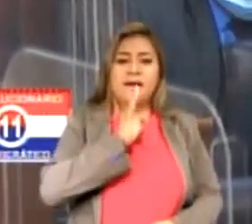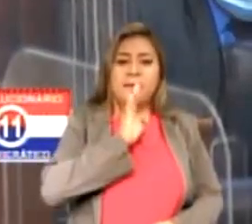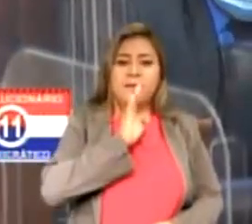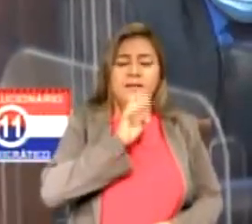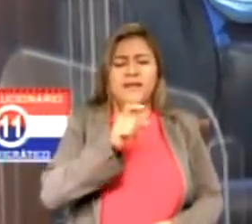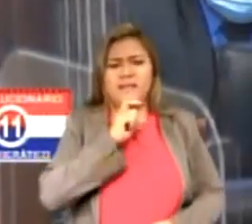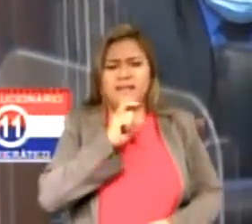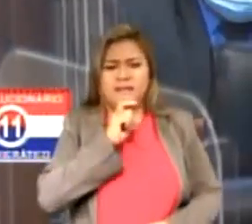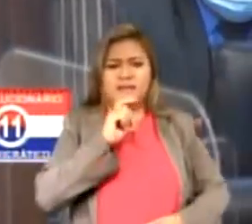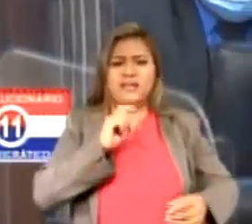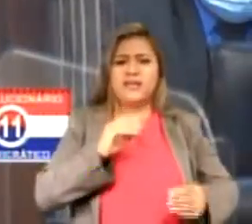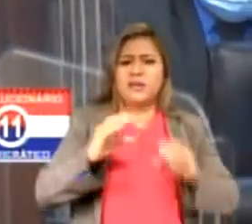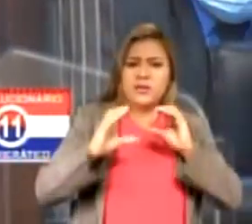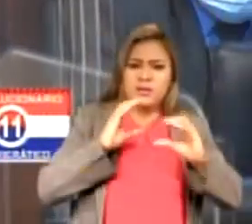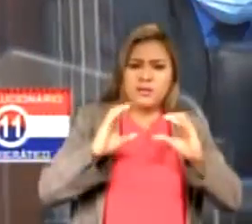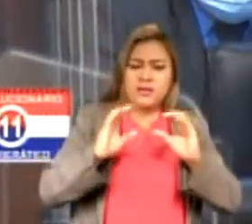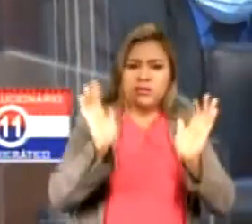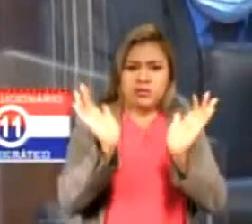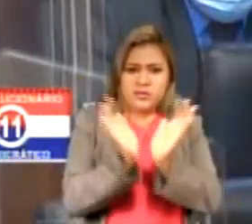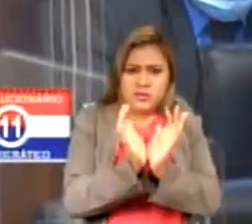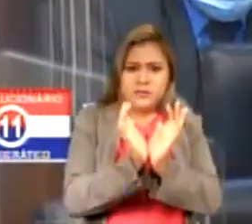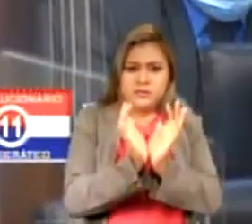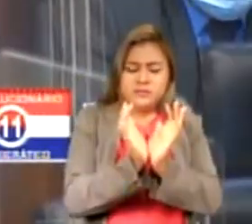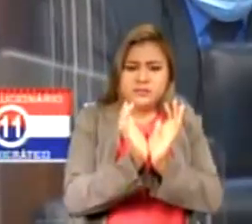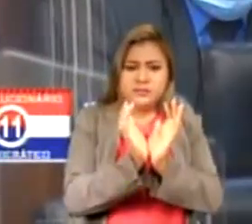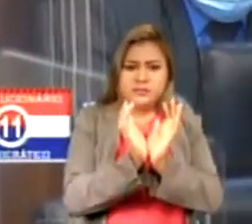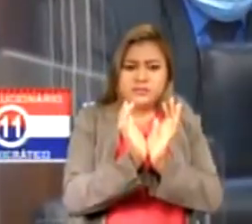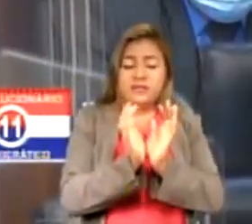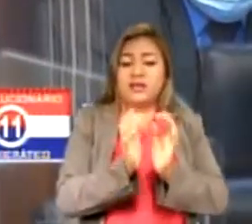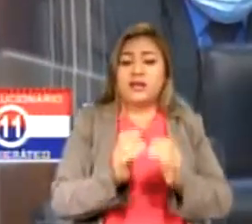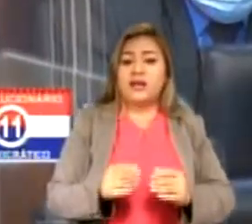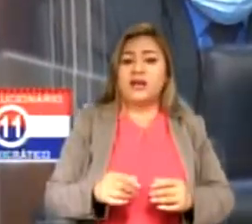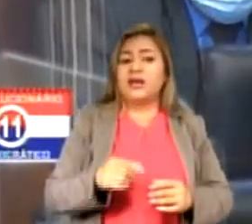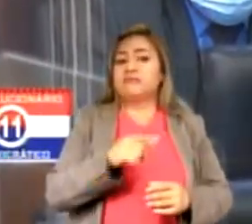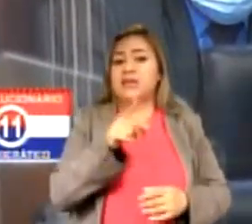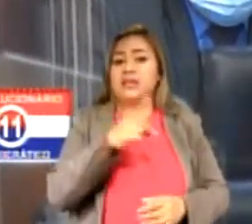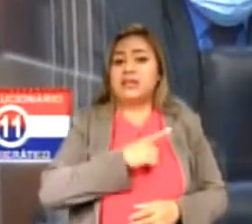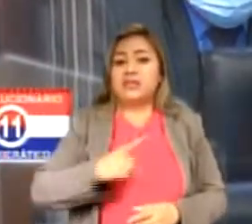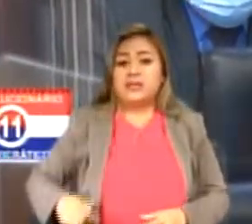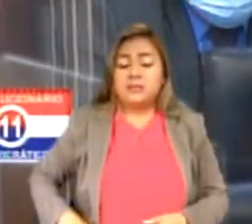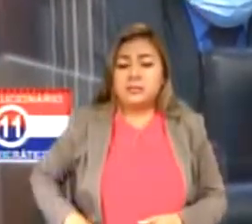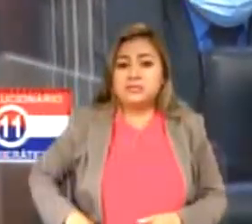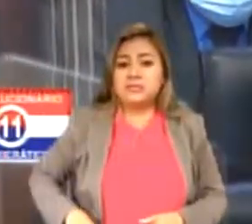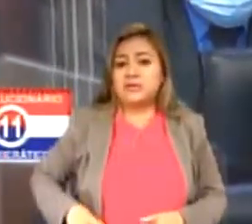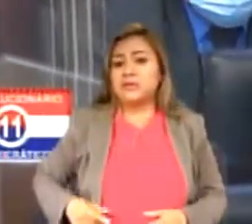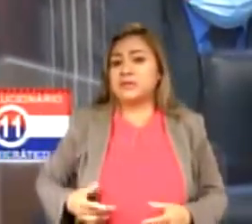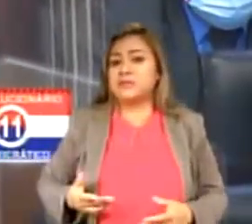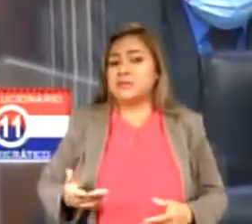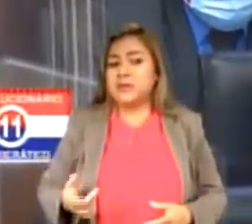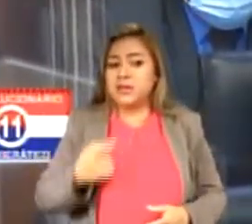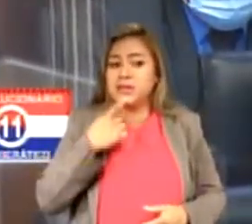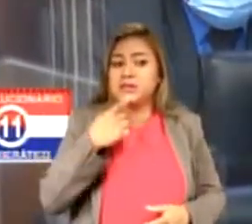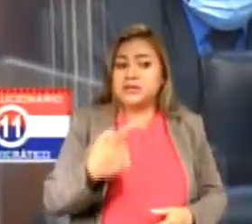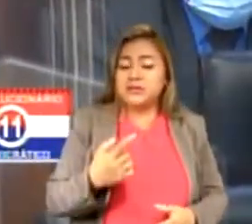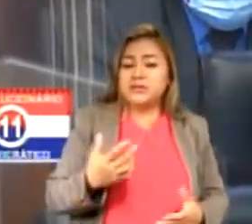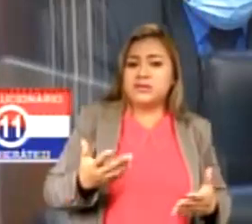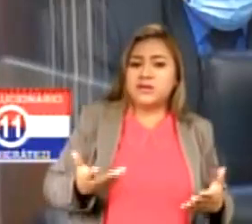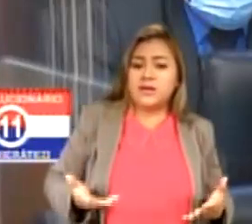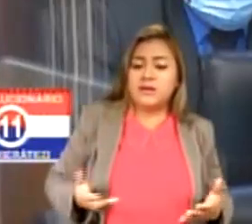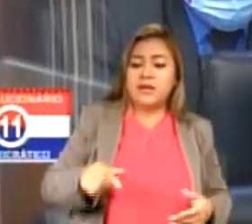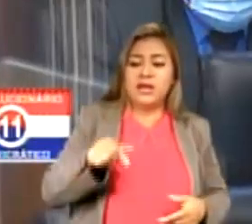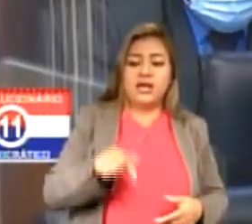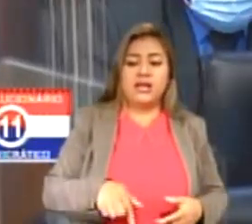el diálogo de la Caja del Seguro Social. Hay algunos diputados que se señala o han dicho en el Pleno que esto